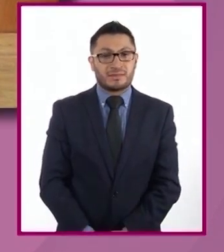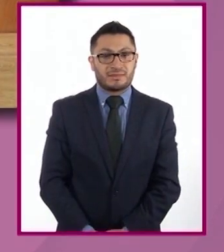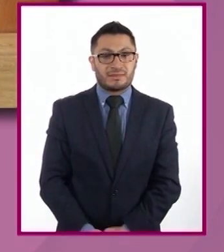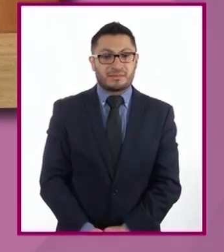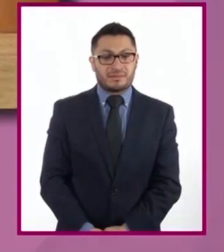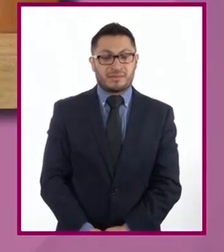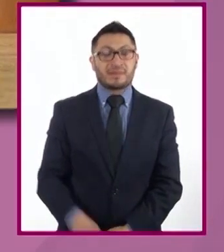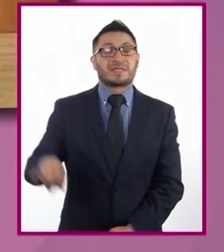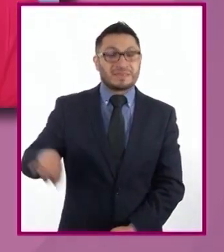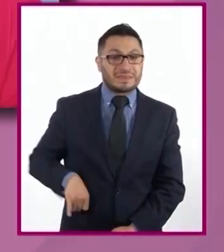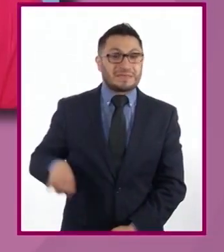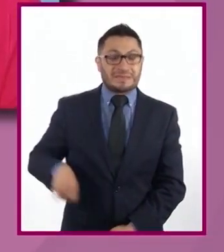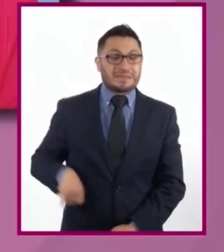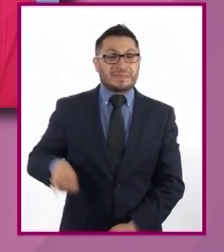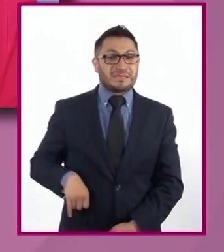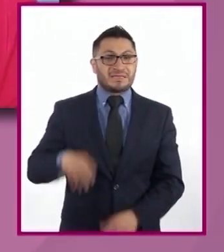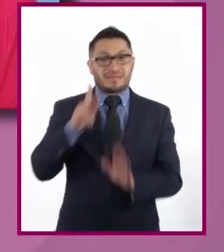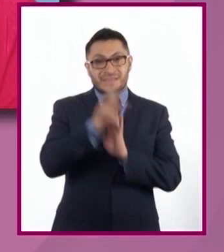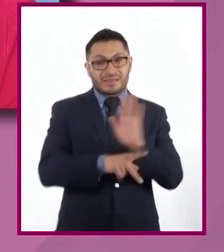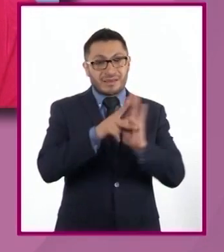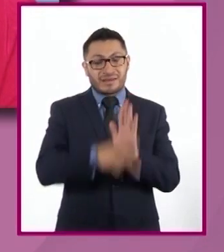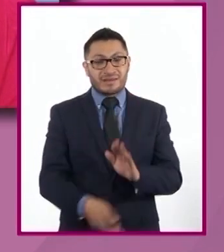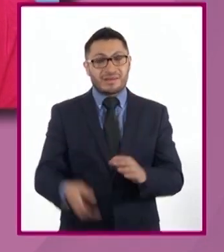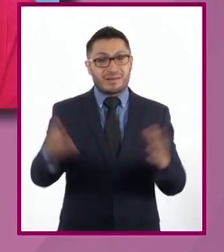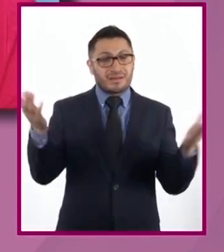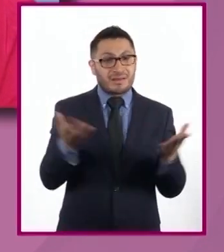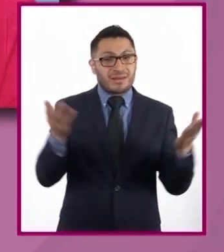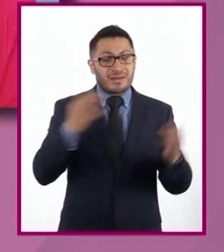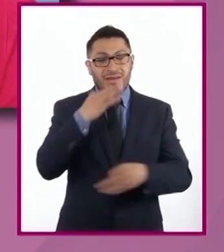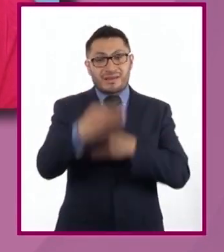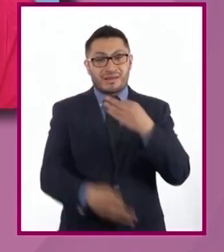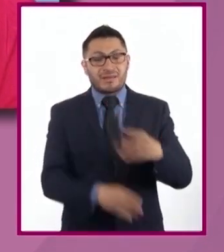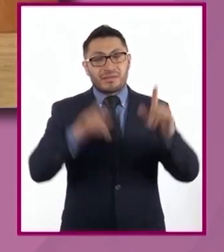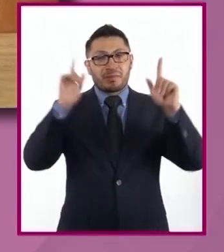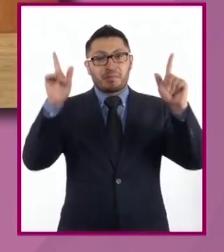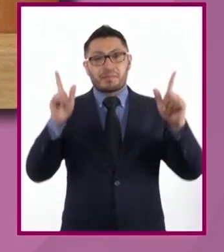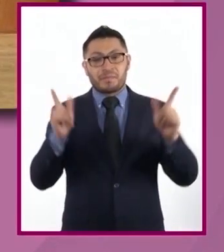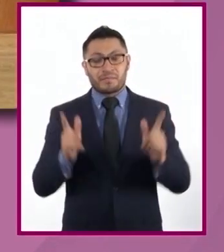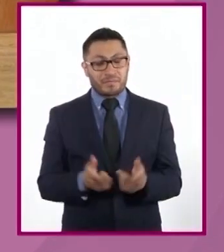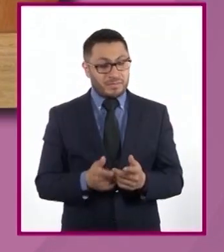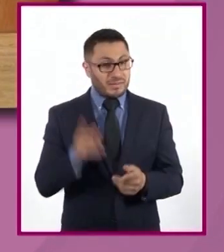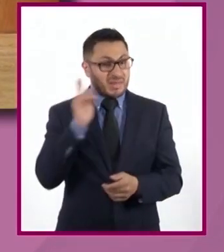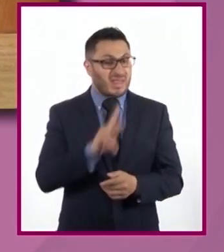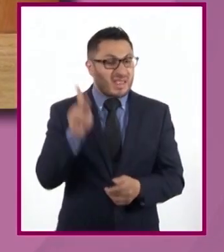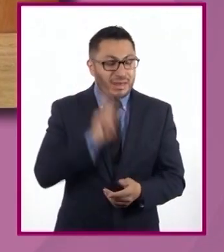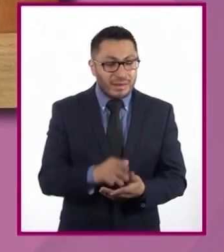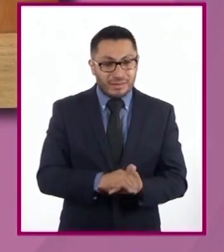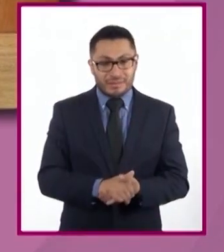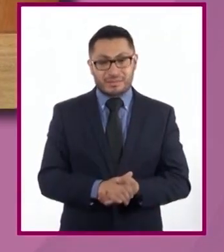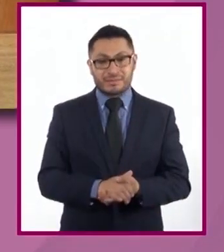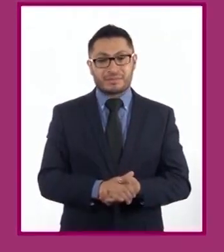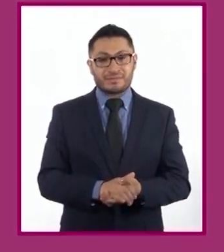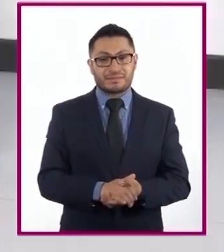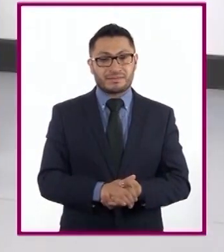¡Qué interesante video! ¿Te parece si hacemos todos los trazos con GeoGebra y lo comprobamos? Buena idea, vamos.